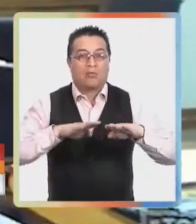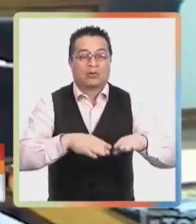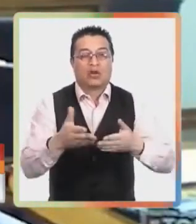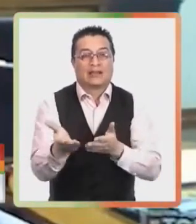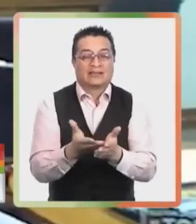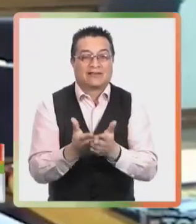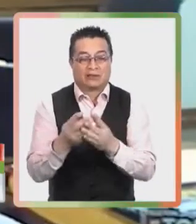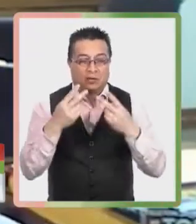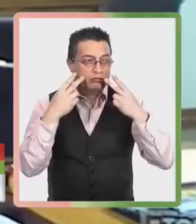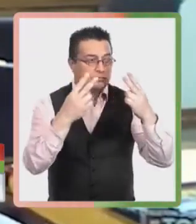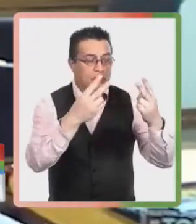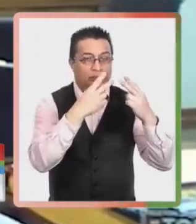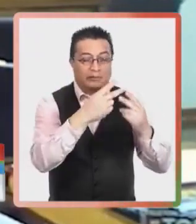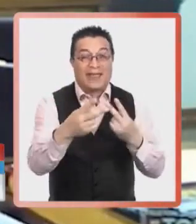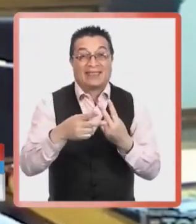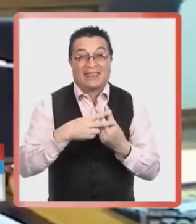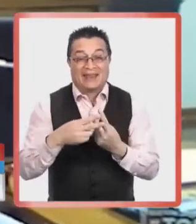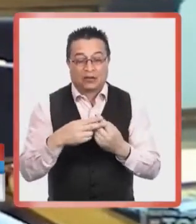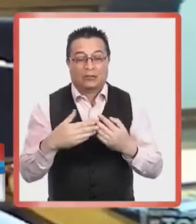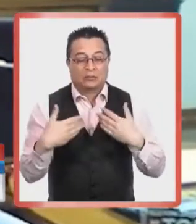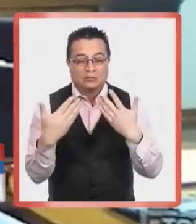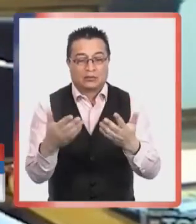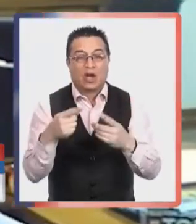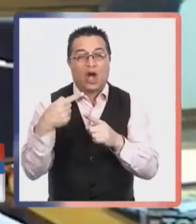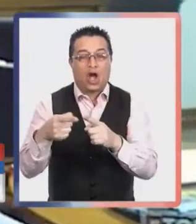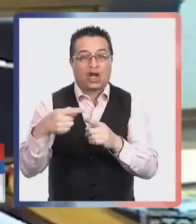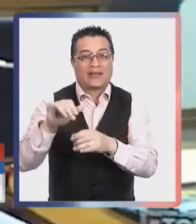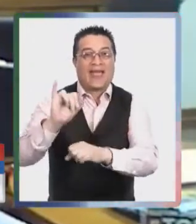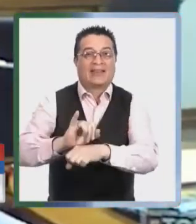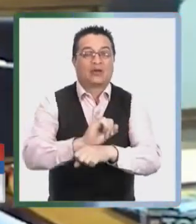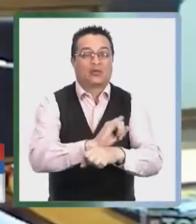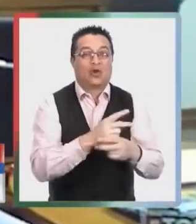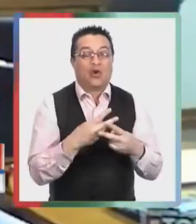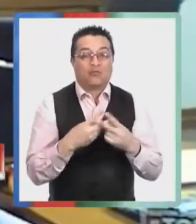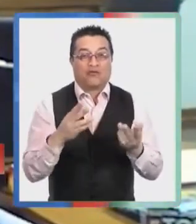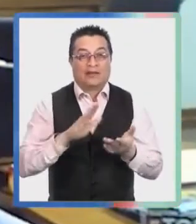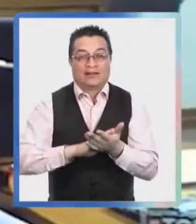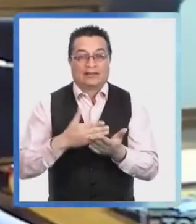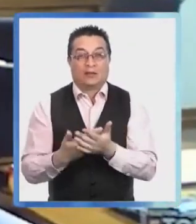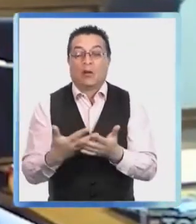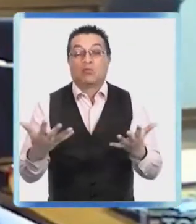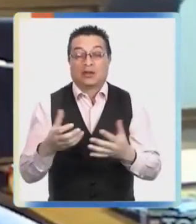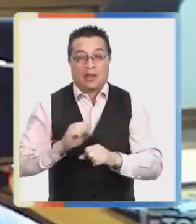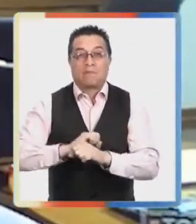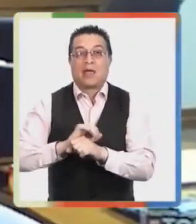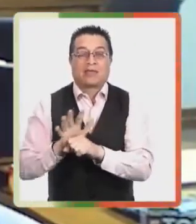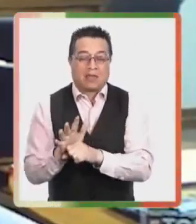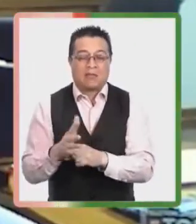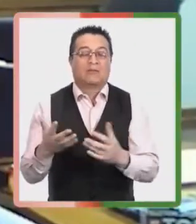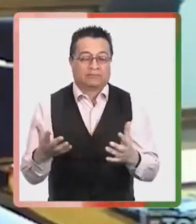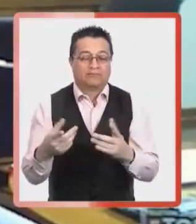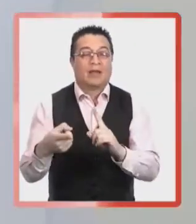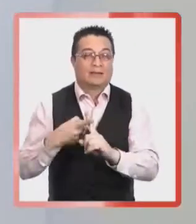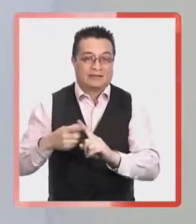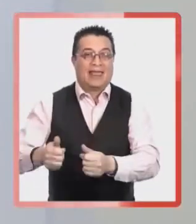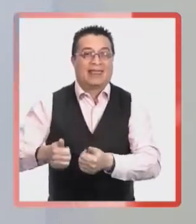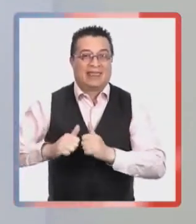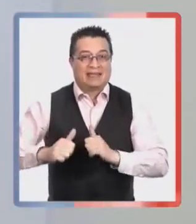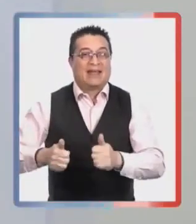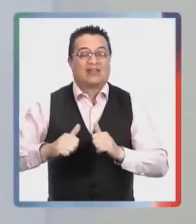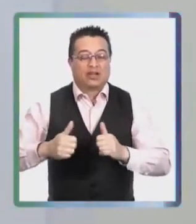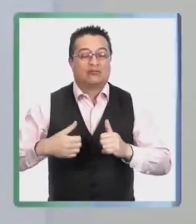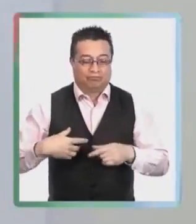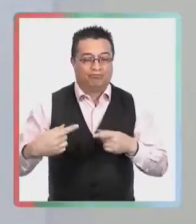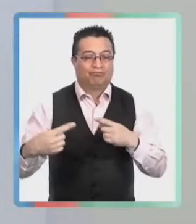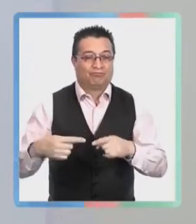apoyo de los servicios de movilización de teletón al servicio de otras instituciones públicas de salud porque la bandera haciendo aquí fue un desafío